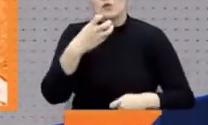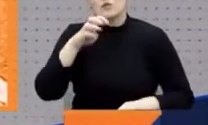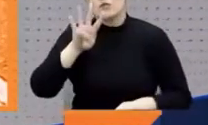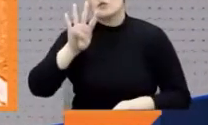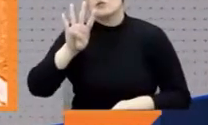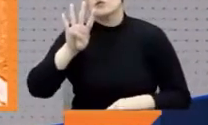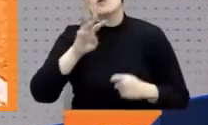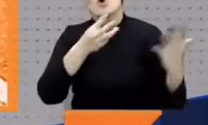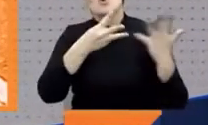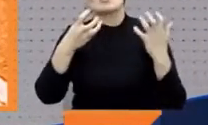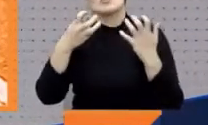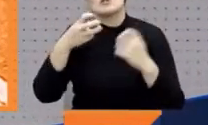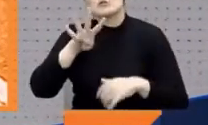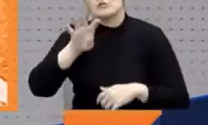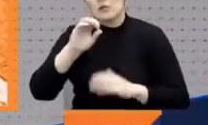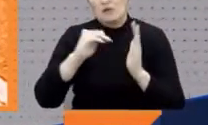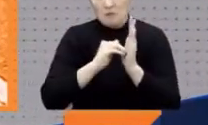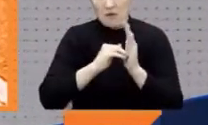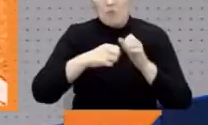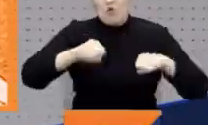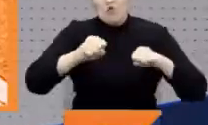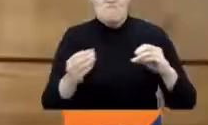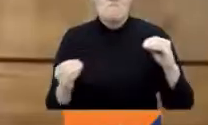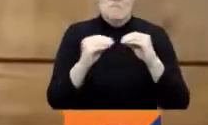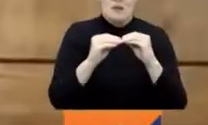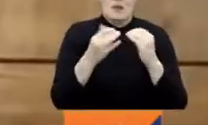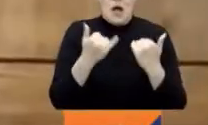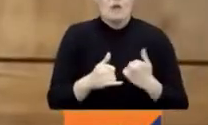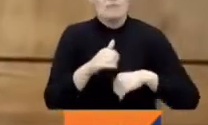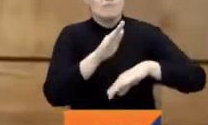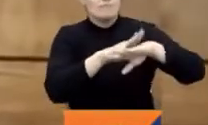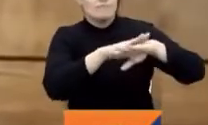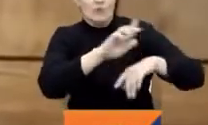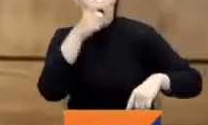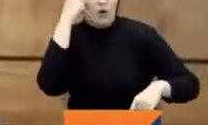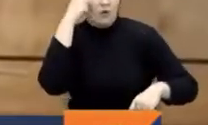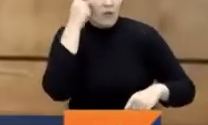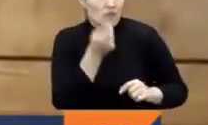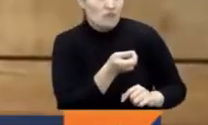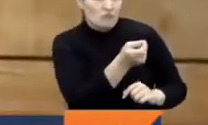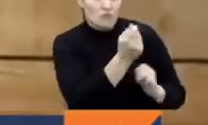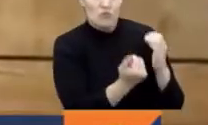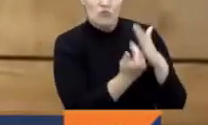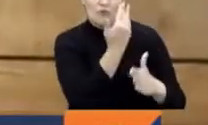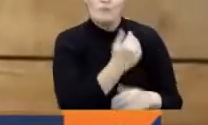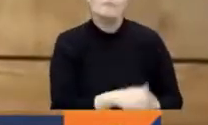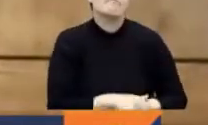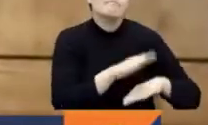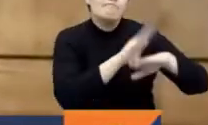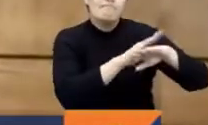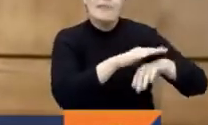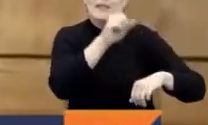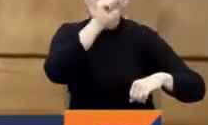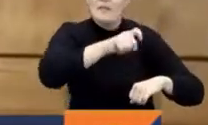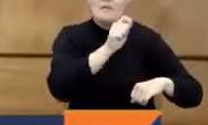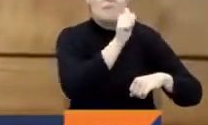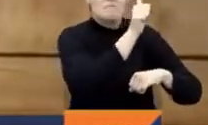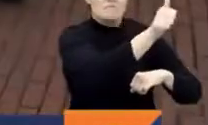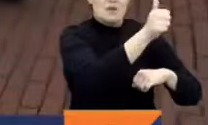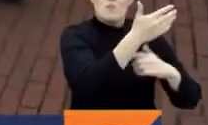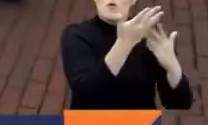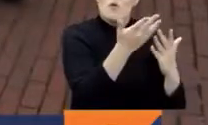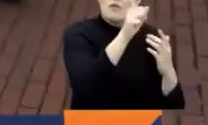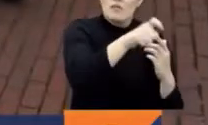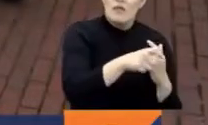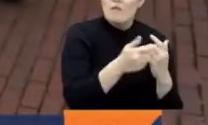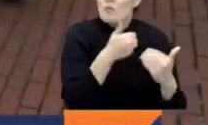que en el año pasado. El gremio le envió un mensaje al próximo gobierno. Es muy importante una política ordenada que incentive los vehículos de cero